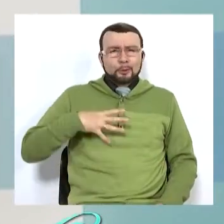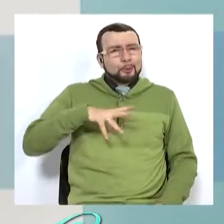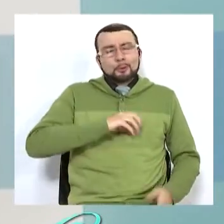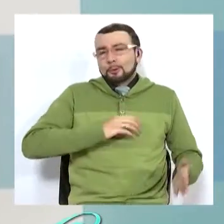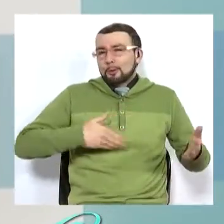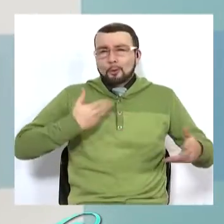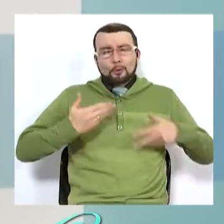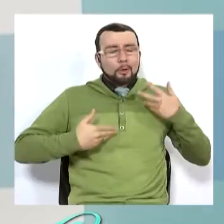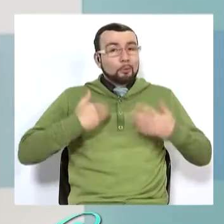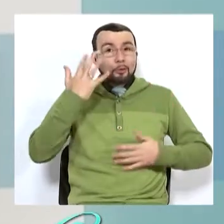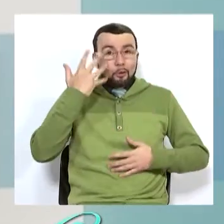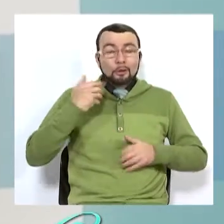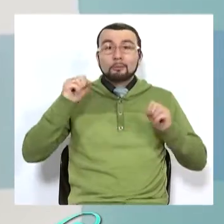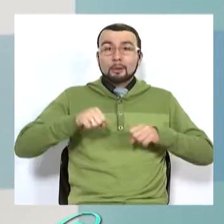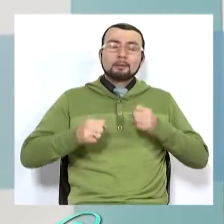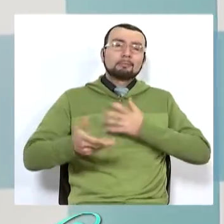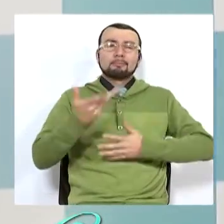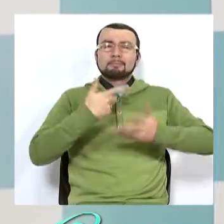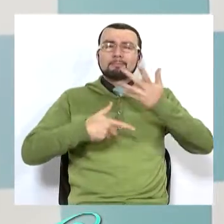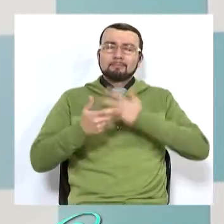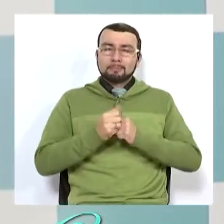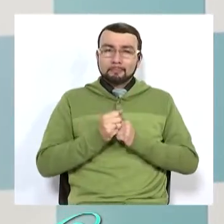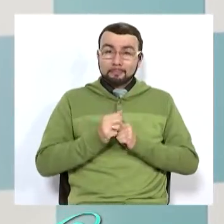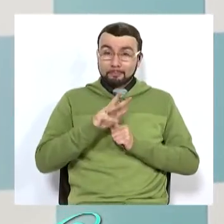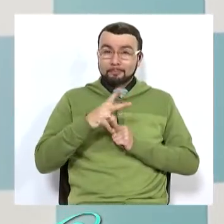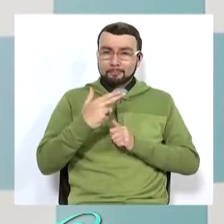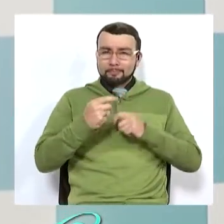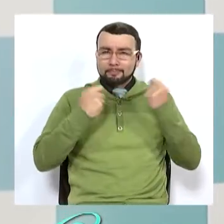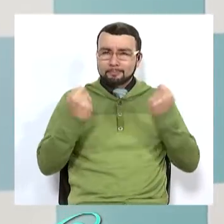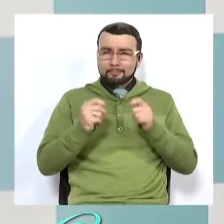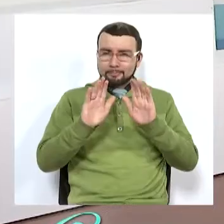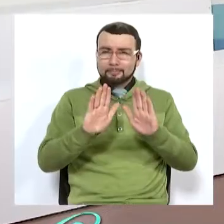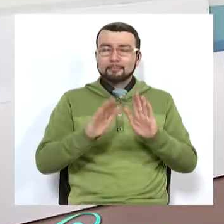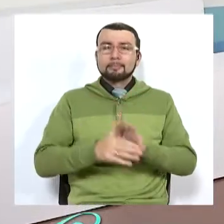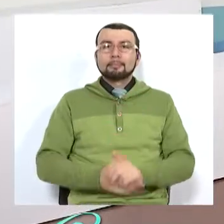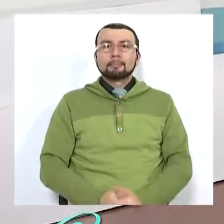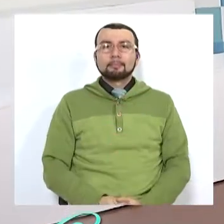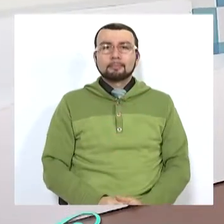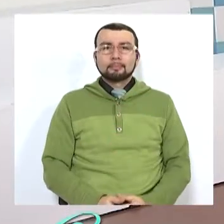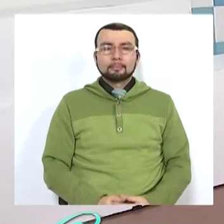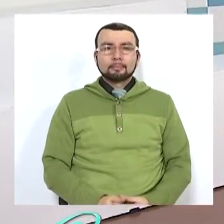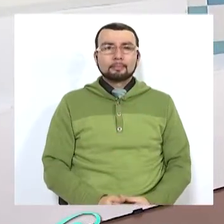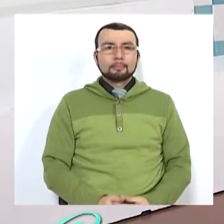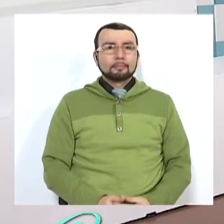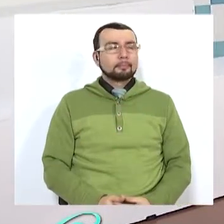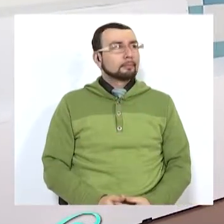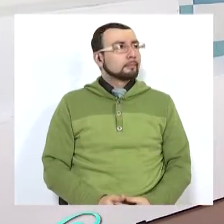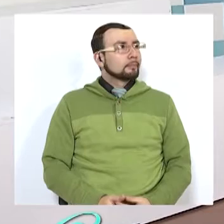ustedes este espacio. Vamos a este corte de comerciales.